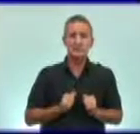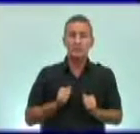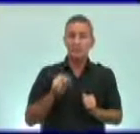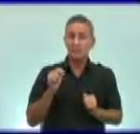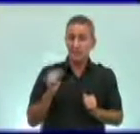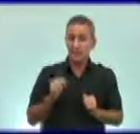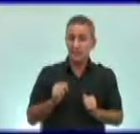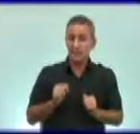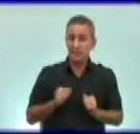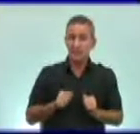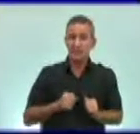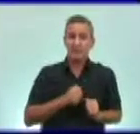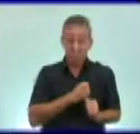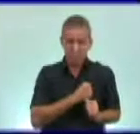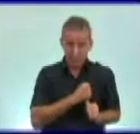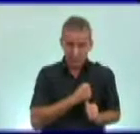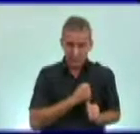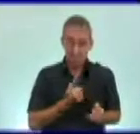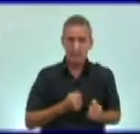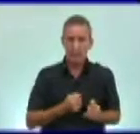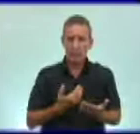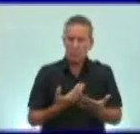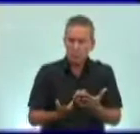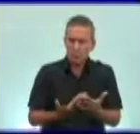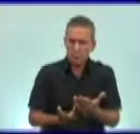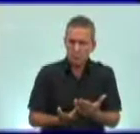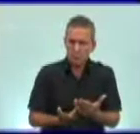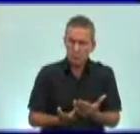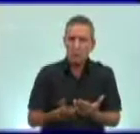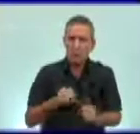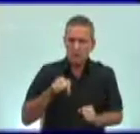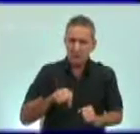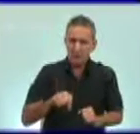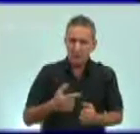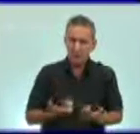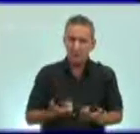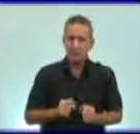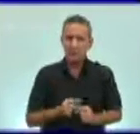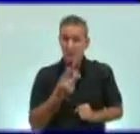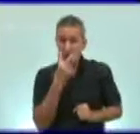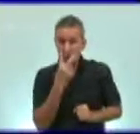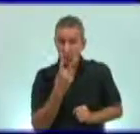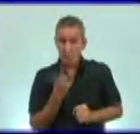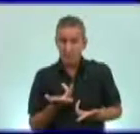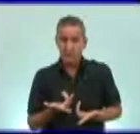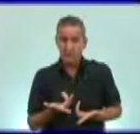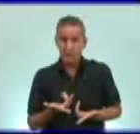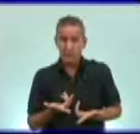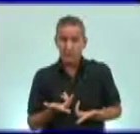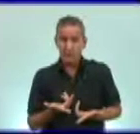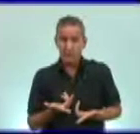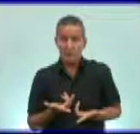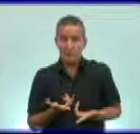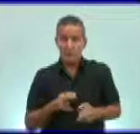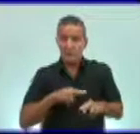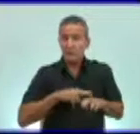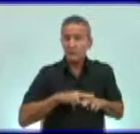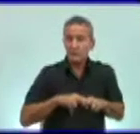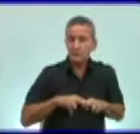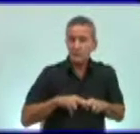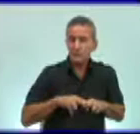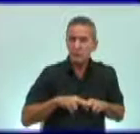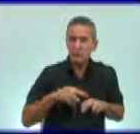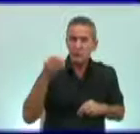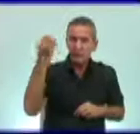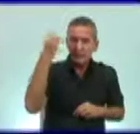que pretendemos comprobar en estos momentos. Pero fíjense cómo la historiografía reconoce a uno